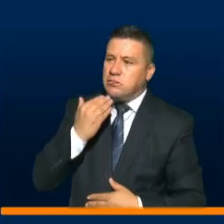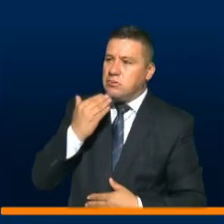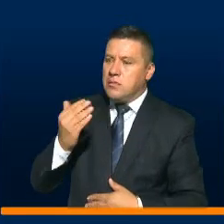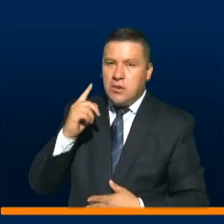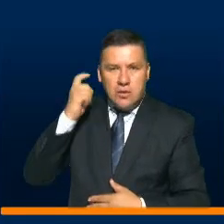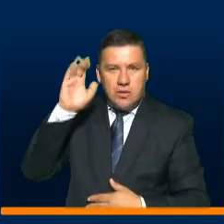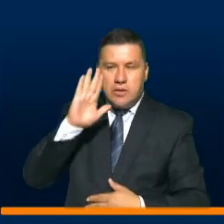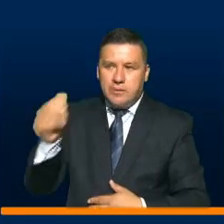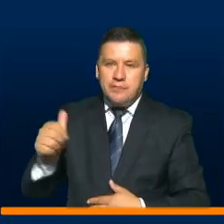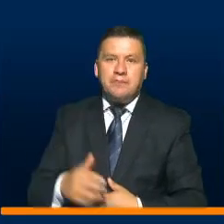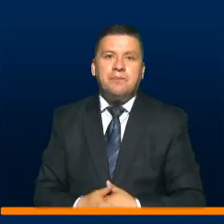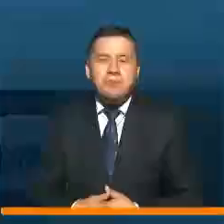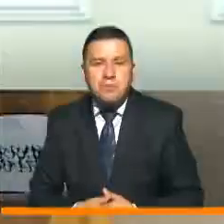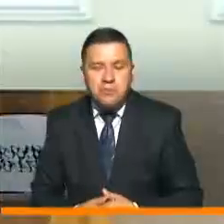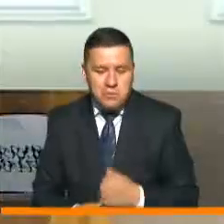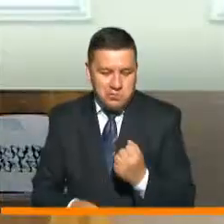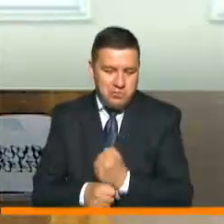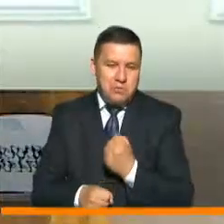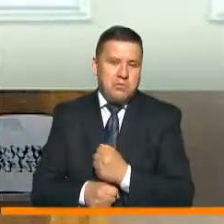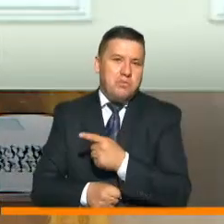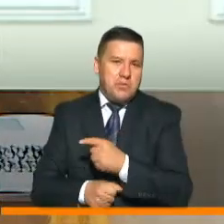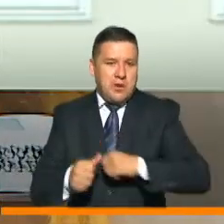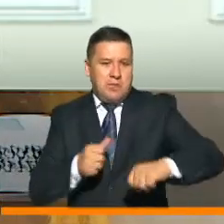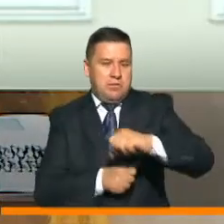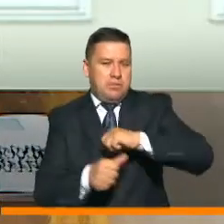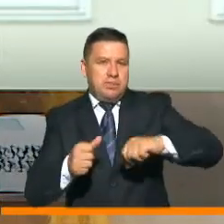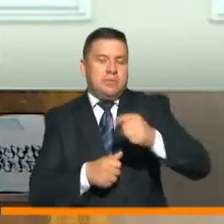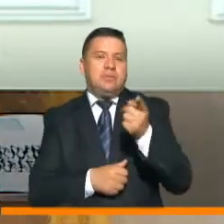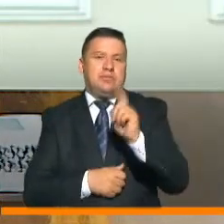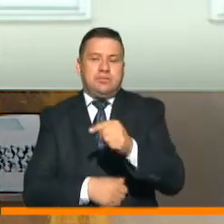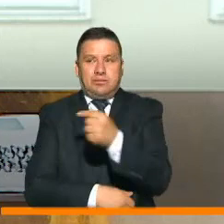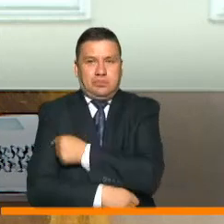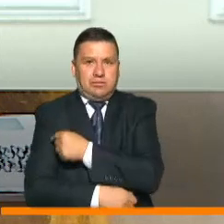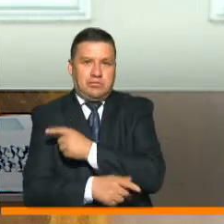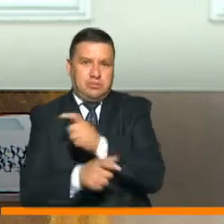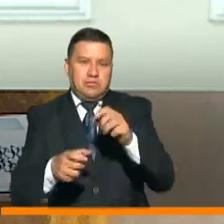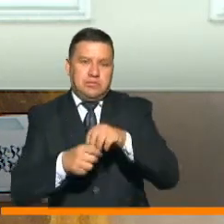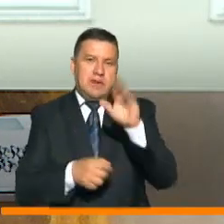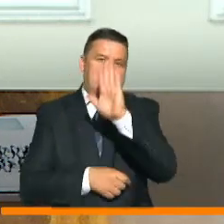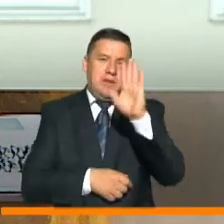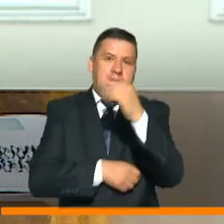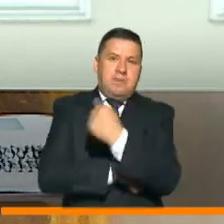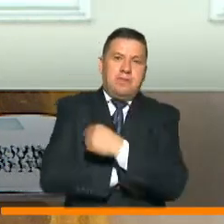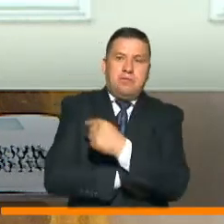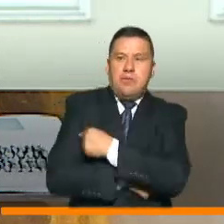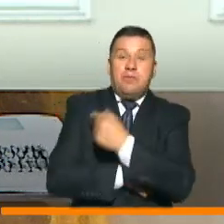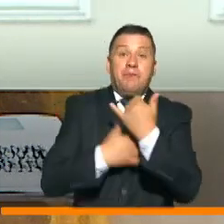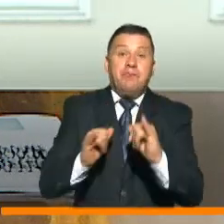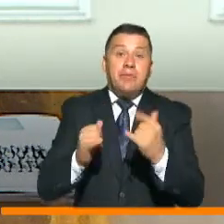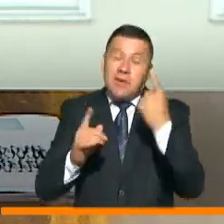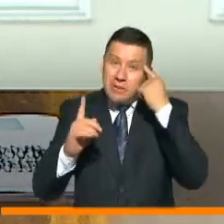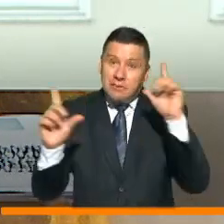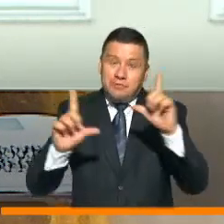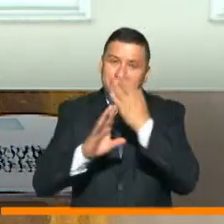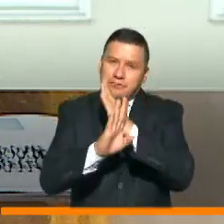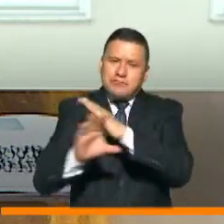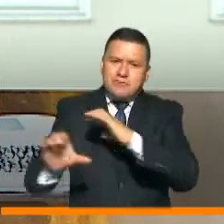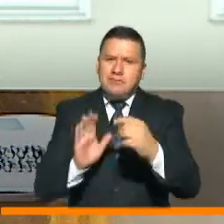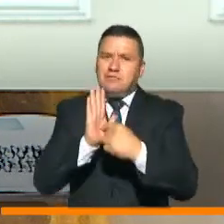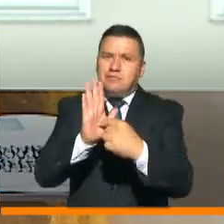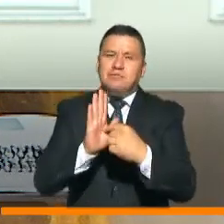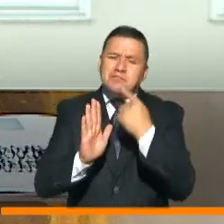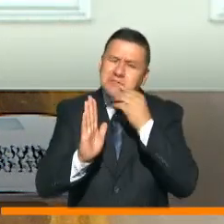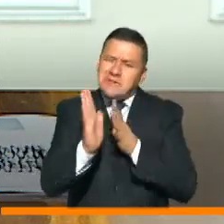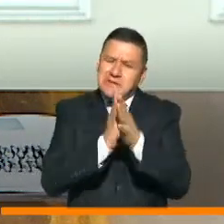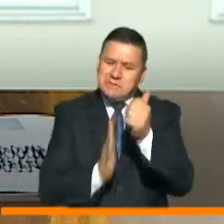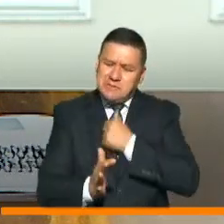gracias, gobernador, y seguimos trabajando por esa reactivación y también la vacunación masiva en el departamento de Boyacá. Eso es todo por hoy en Prevención y Acción. Los dejo